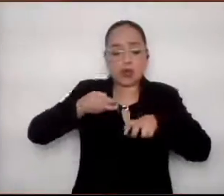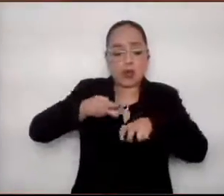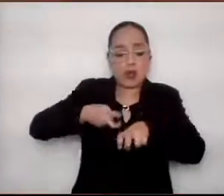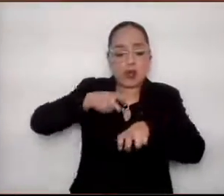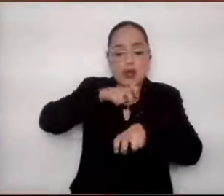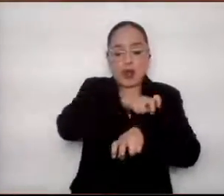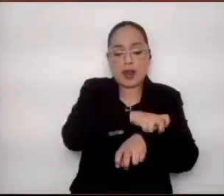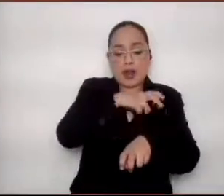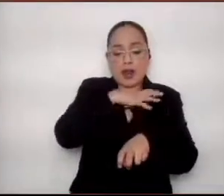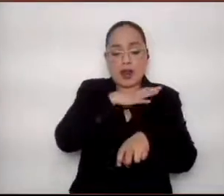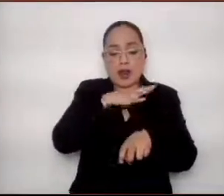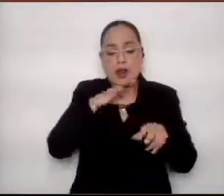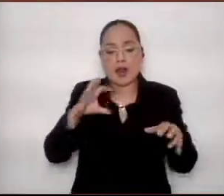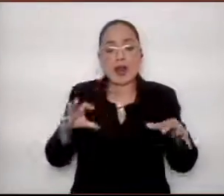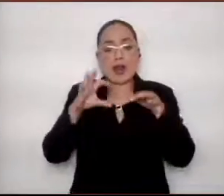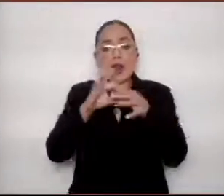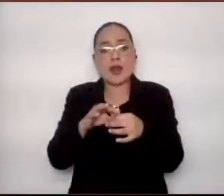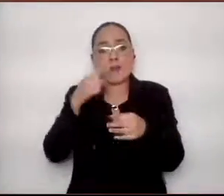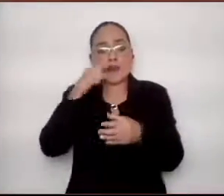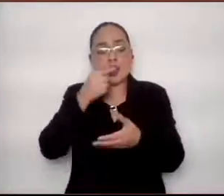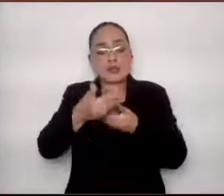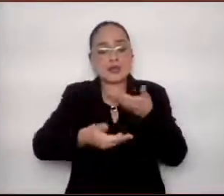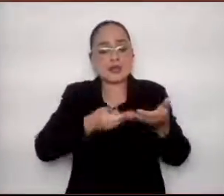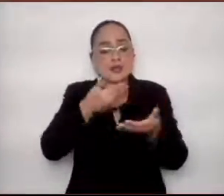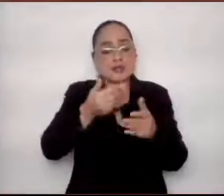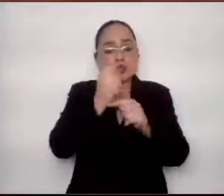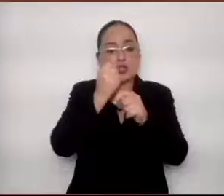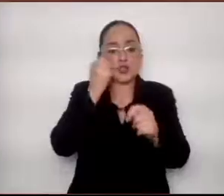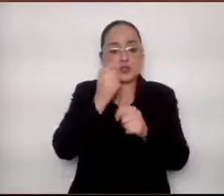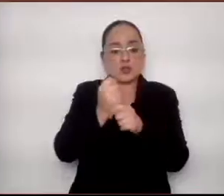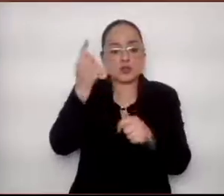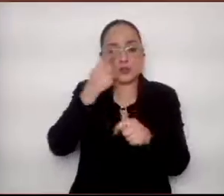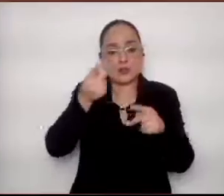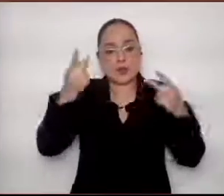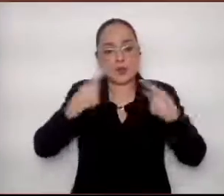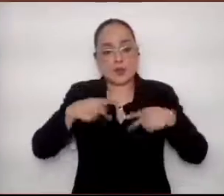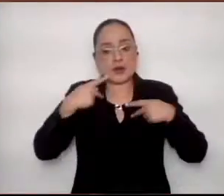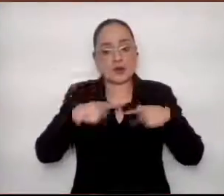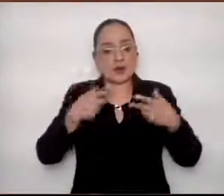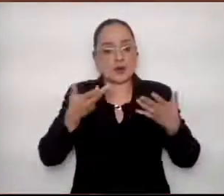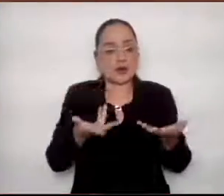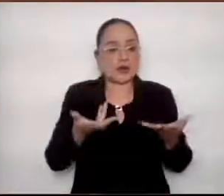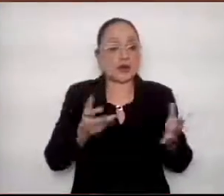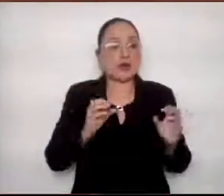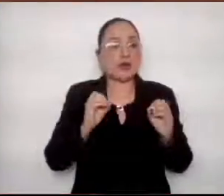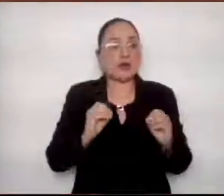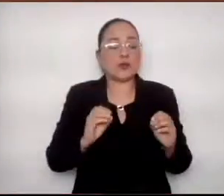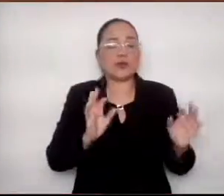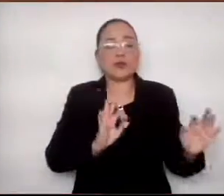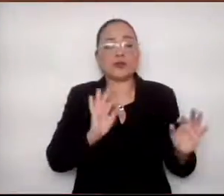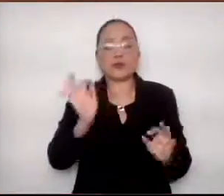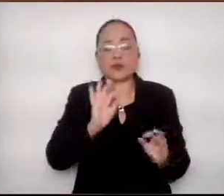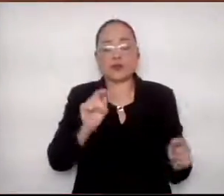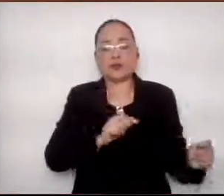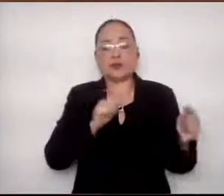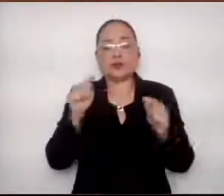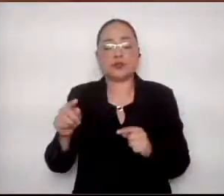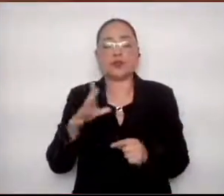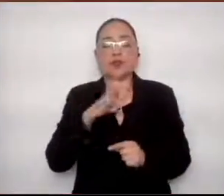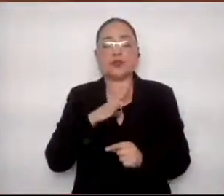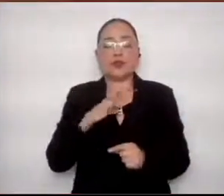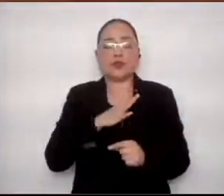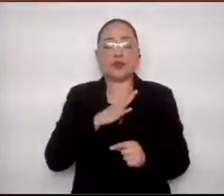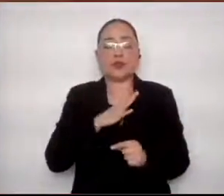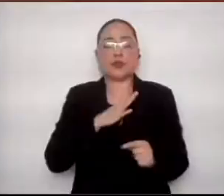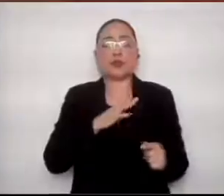la prestación del servicio público de transporte de pasajeros? ¿O cuáles, también al revés, cuáles han